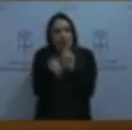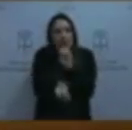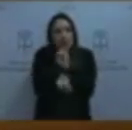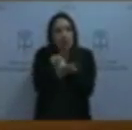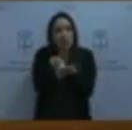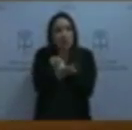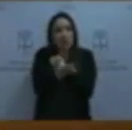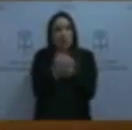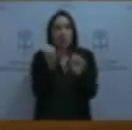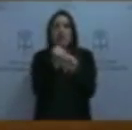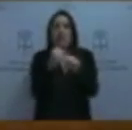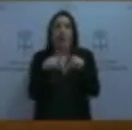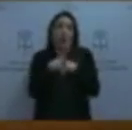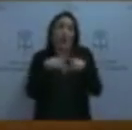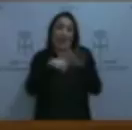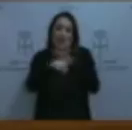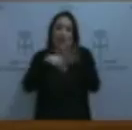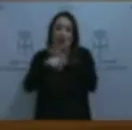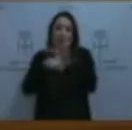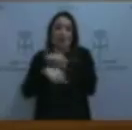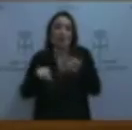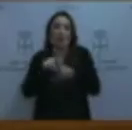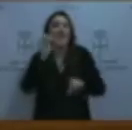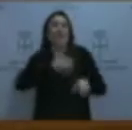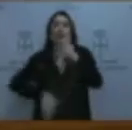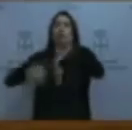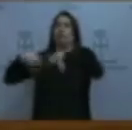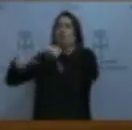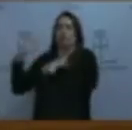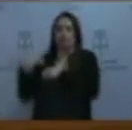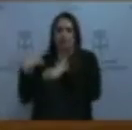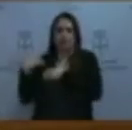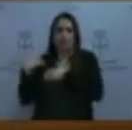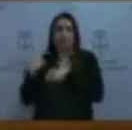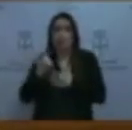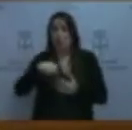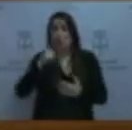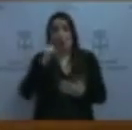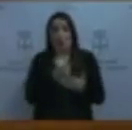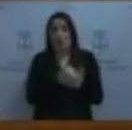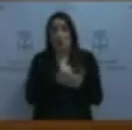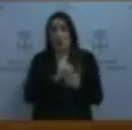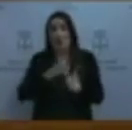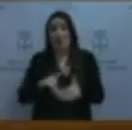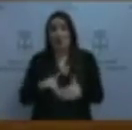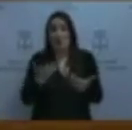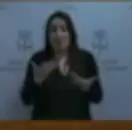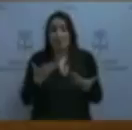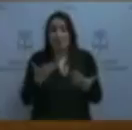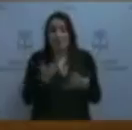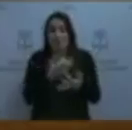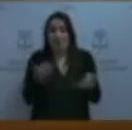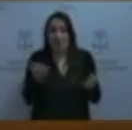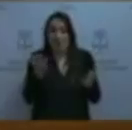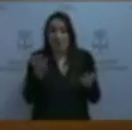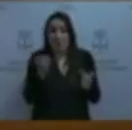un trabajo burocrático al más estilo siglo XIX. Llegamos a comprobar la ineficacia de la señal en comarcas